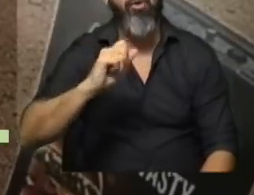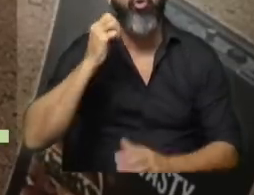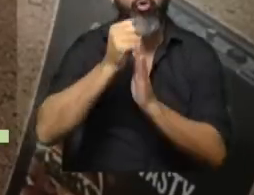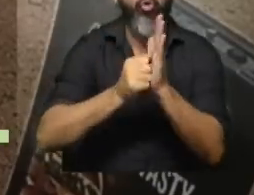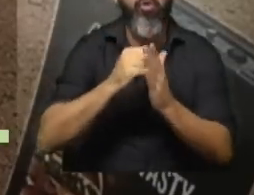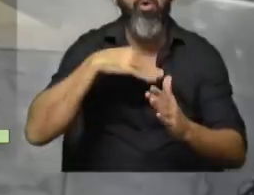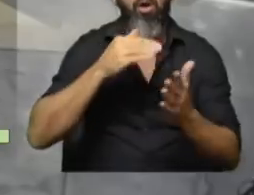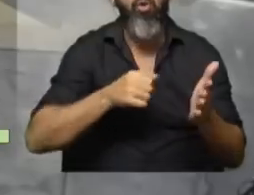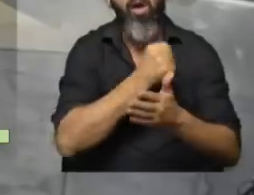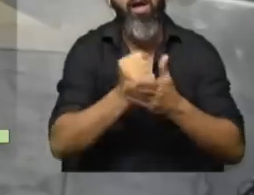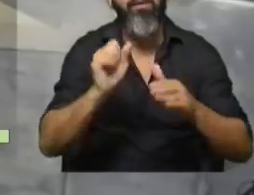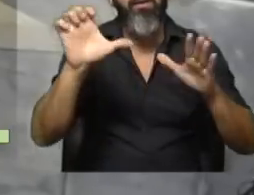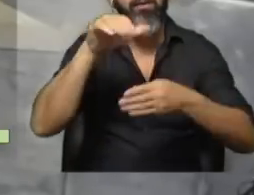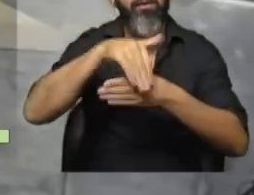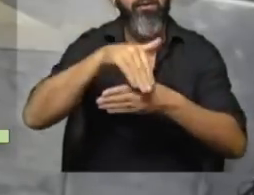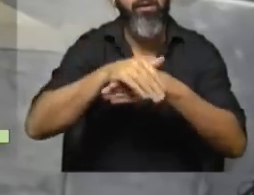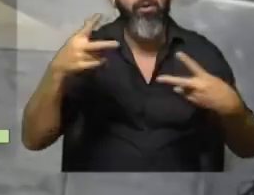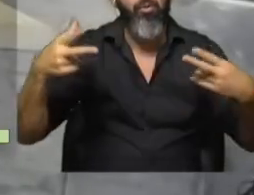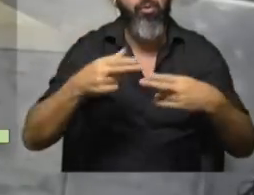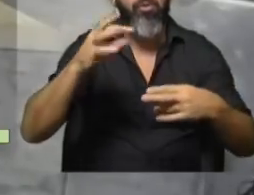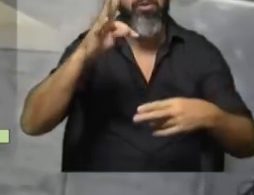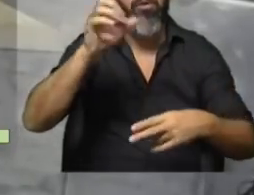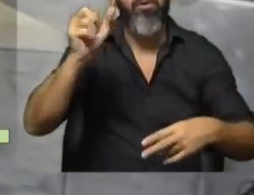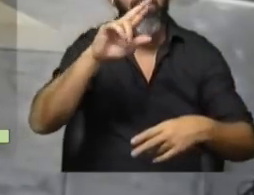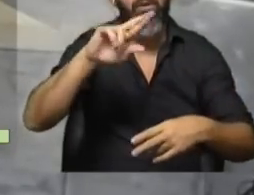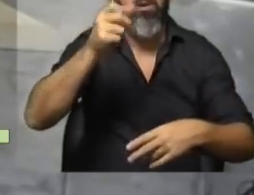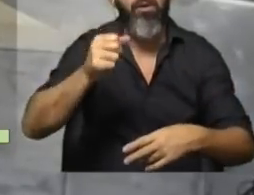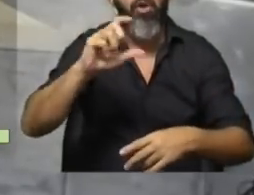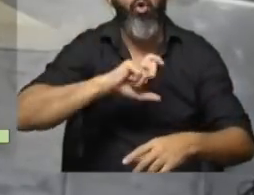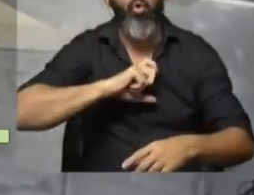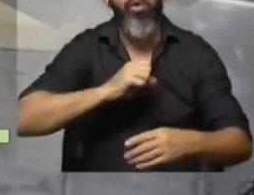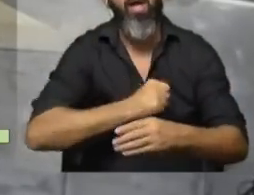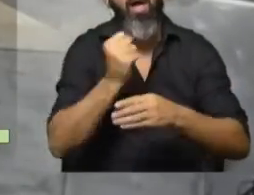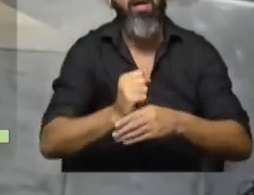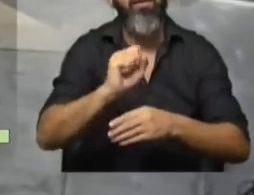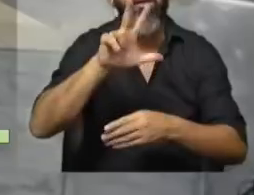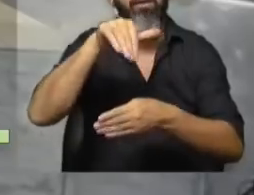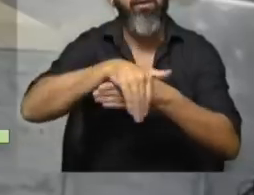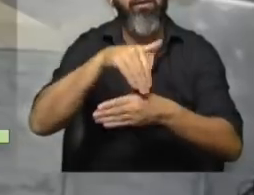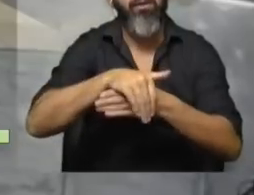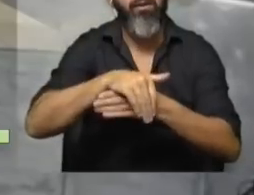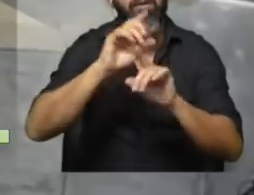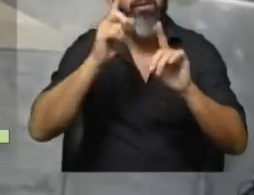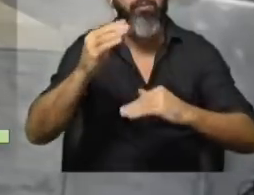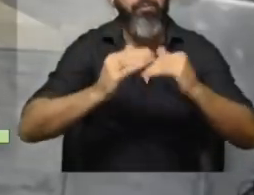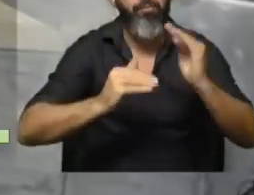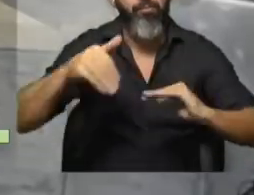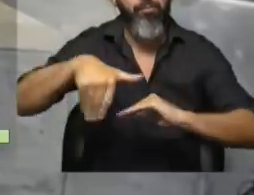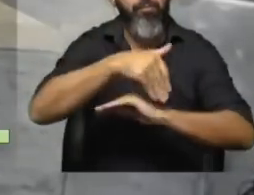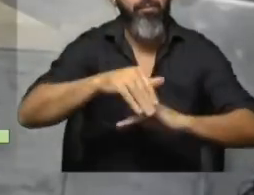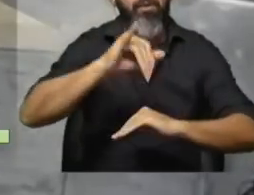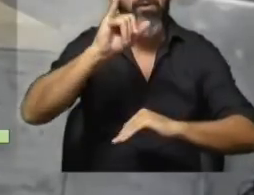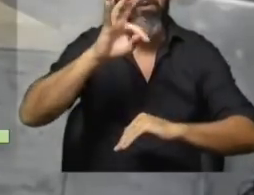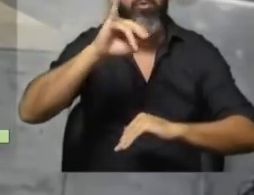18 horas hay trabajo de hormigonado endominio soterra entre Miguel y te y goes hasta las 15 horas en este caso hay hormigonado o en